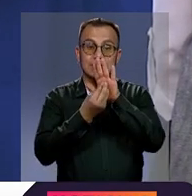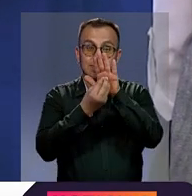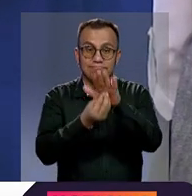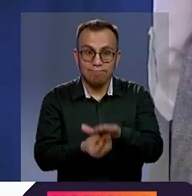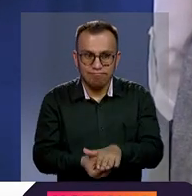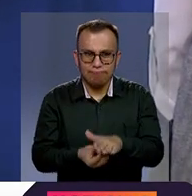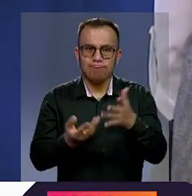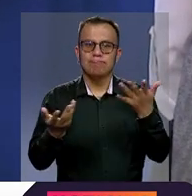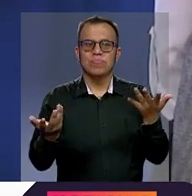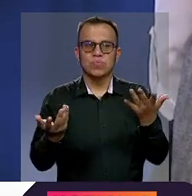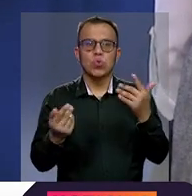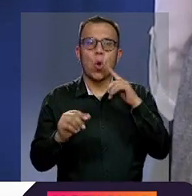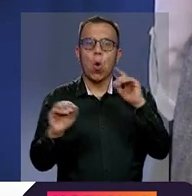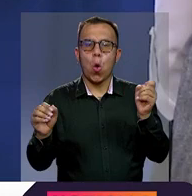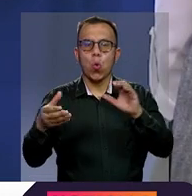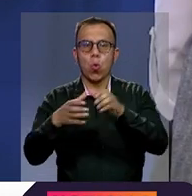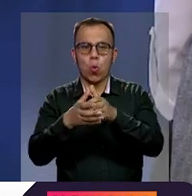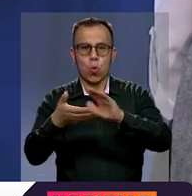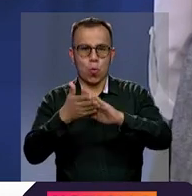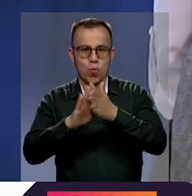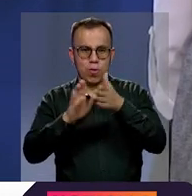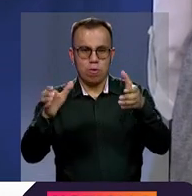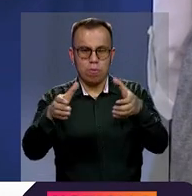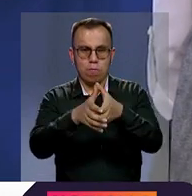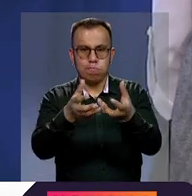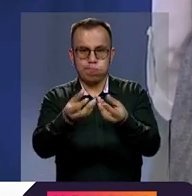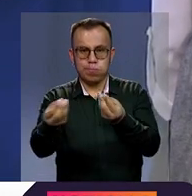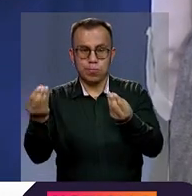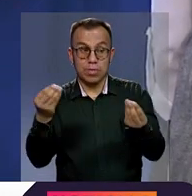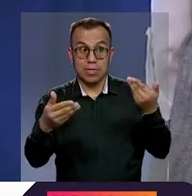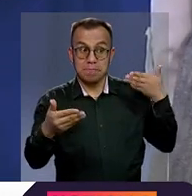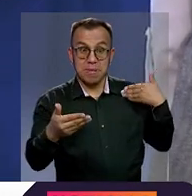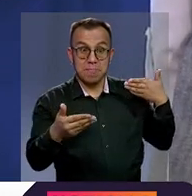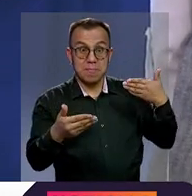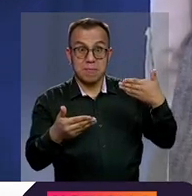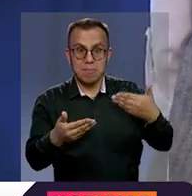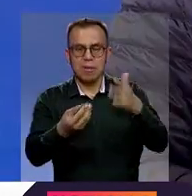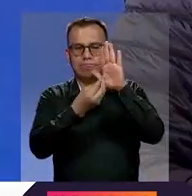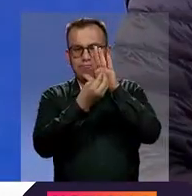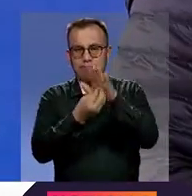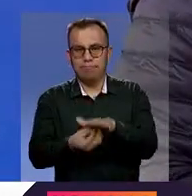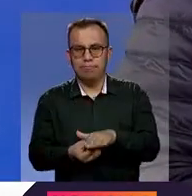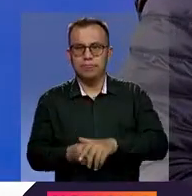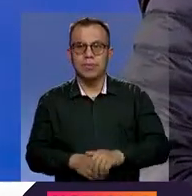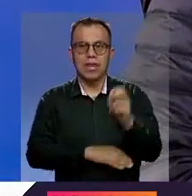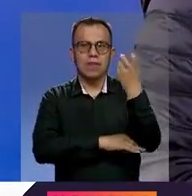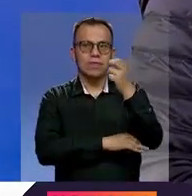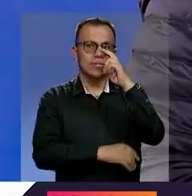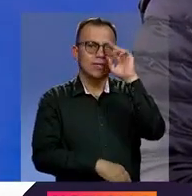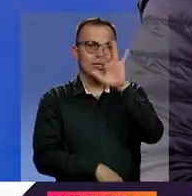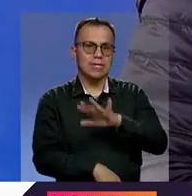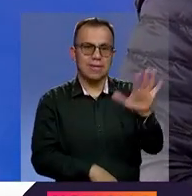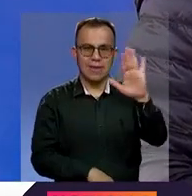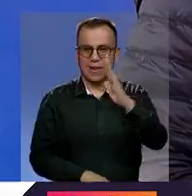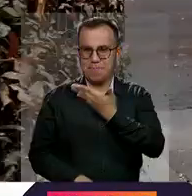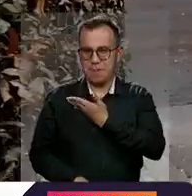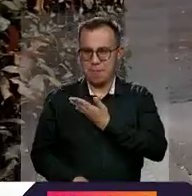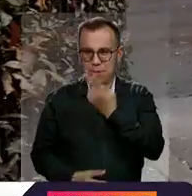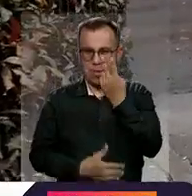discriminados o que pertenezcan a grupos que hayan sido históricamente discriminados. El fiscal general y la madre